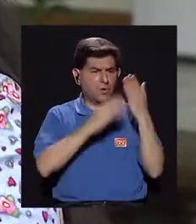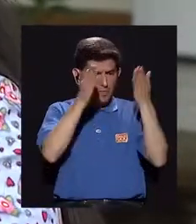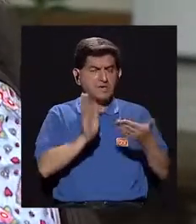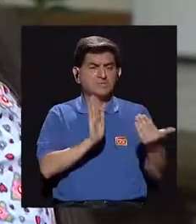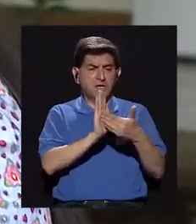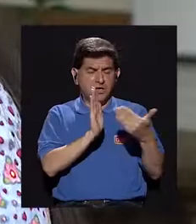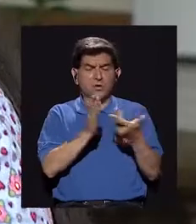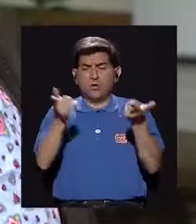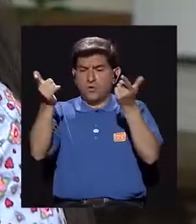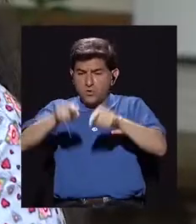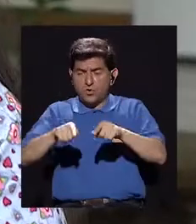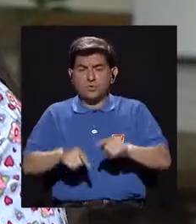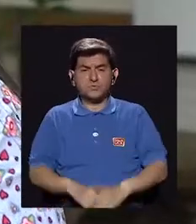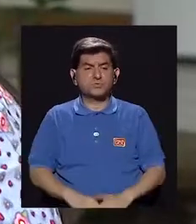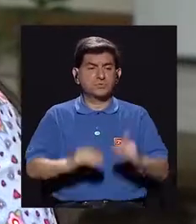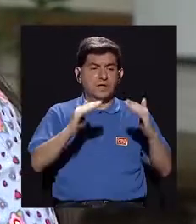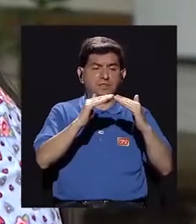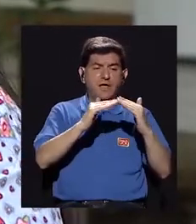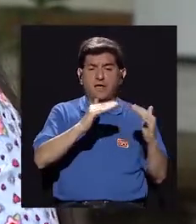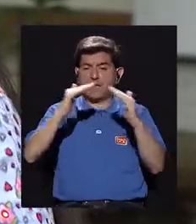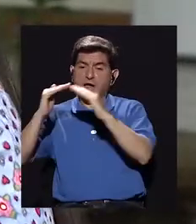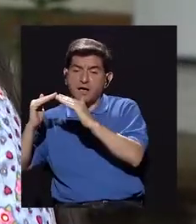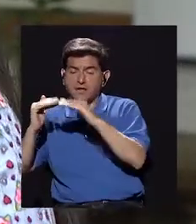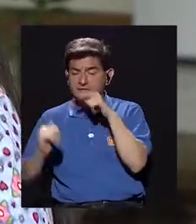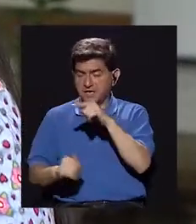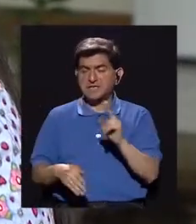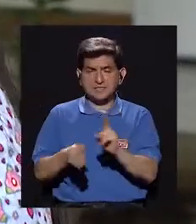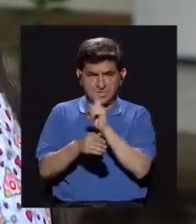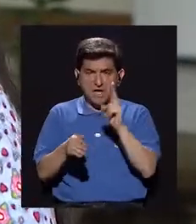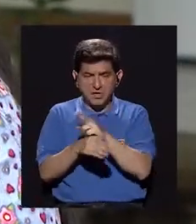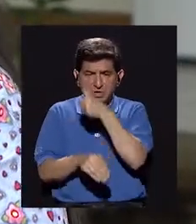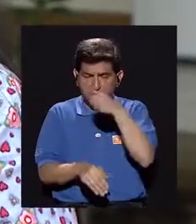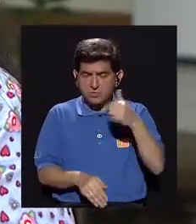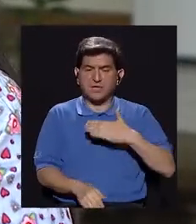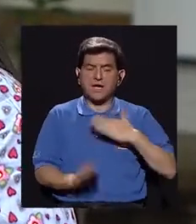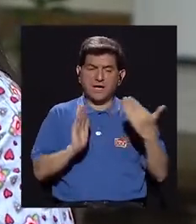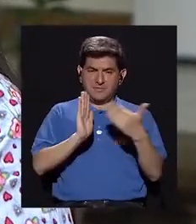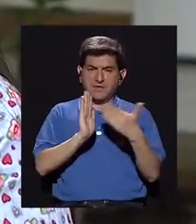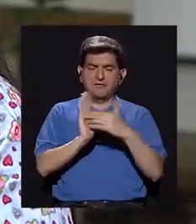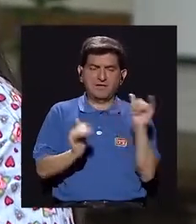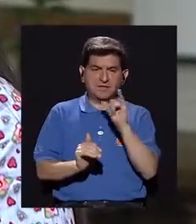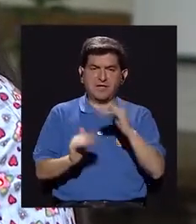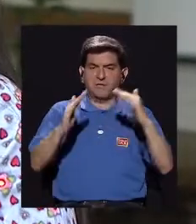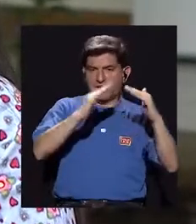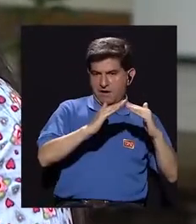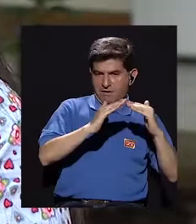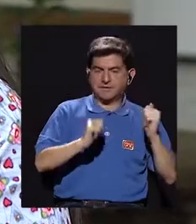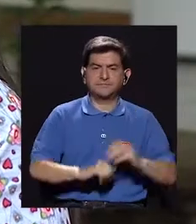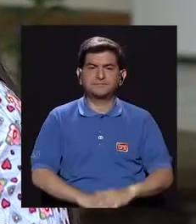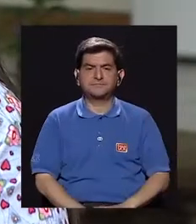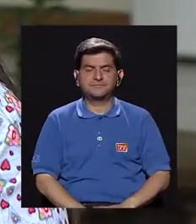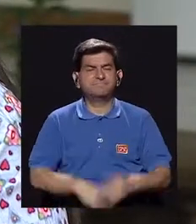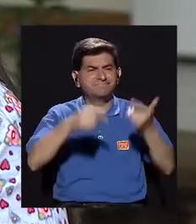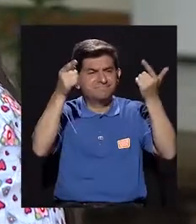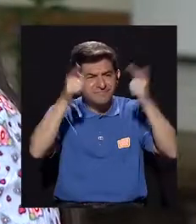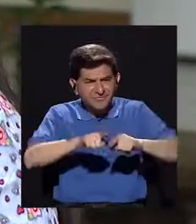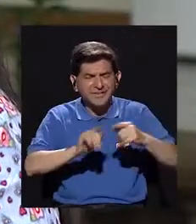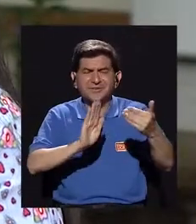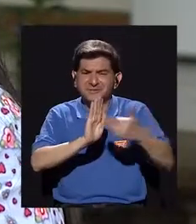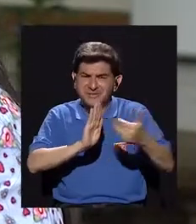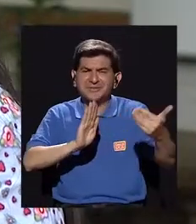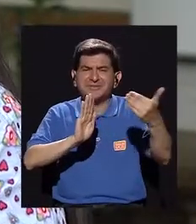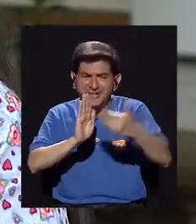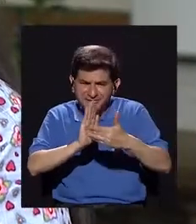¿verdad?, me afecta lo que pasa en la casa de la par. Si hay consumo en la casa de la par, me afecta a mí. Entonces, es un fenómeno